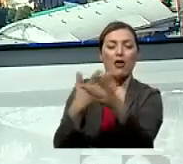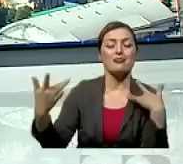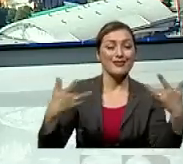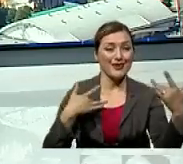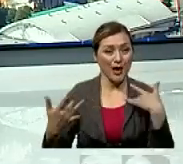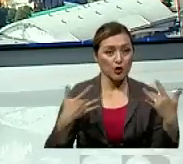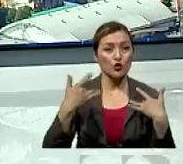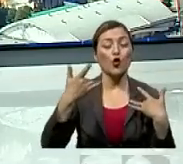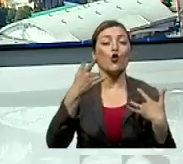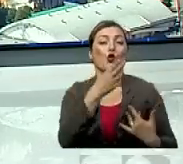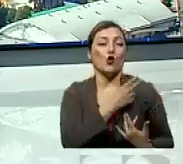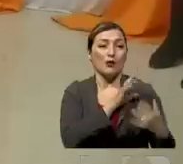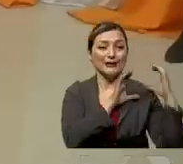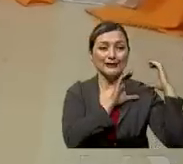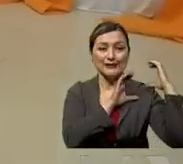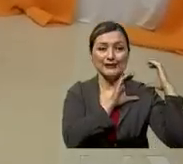Universidad San Francisco de Quito.